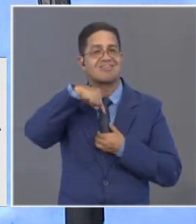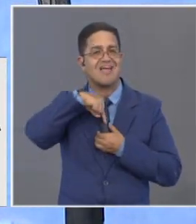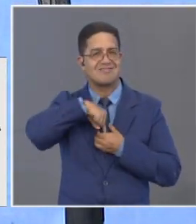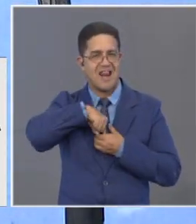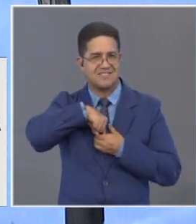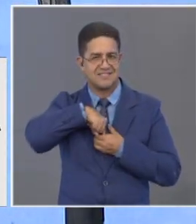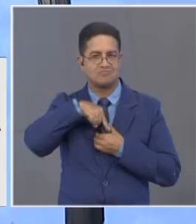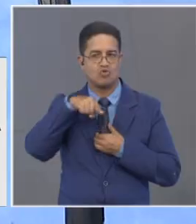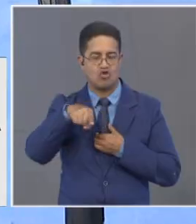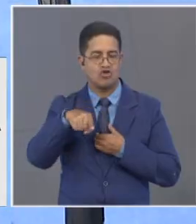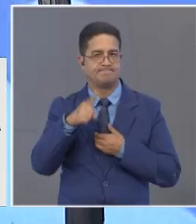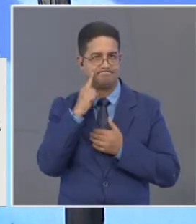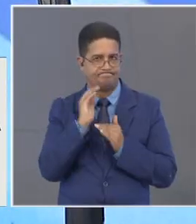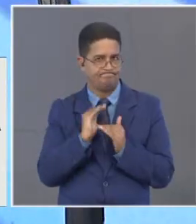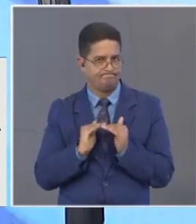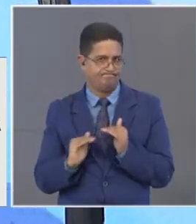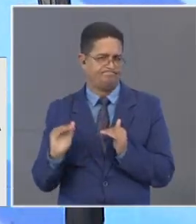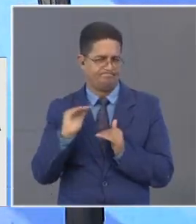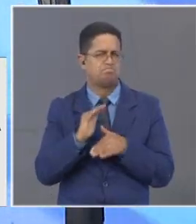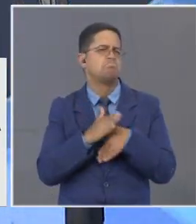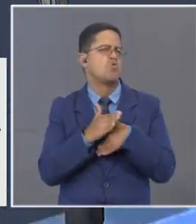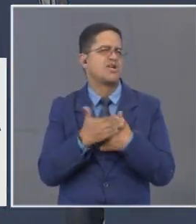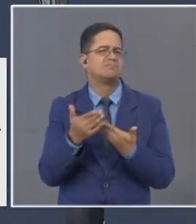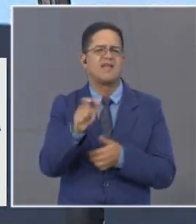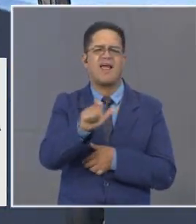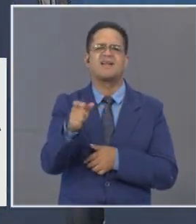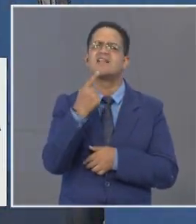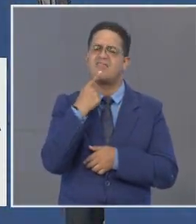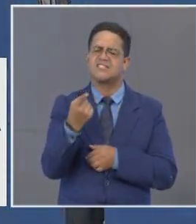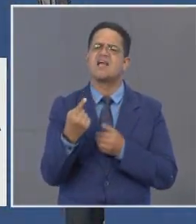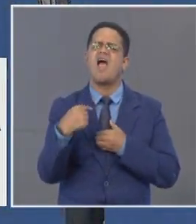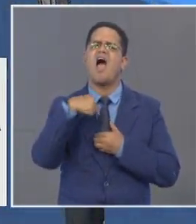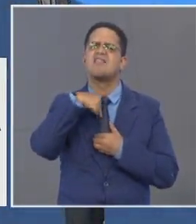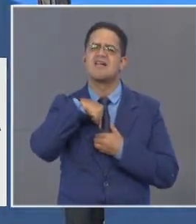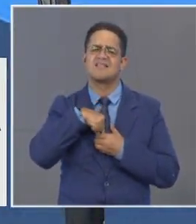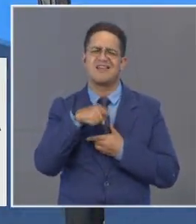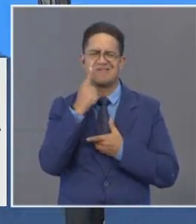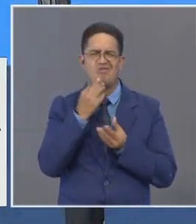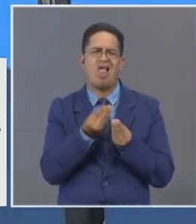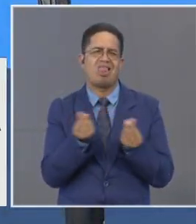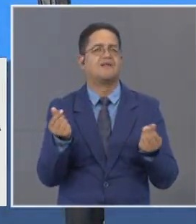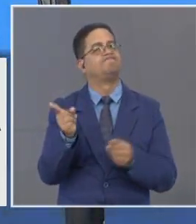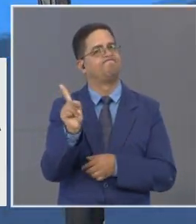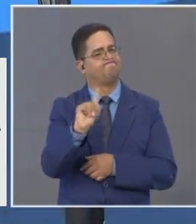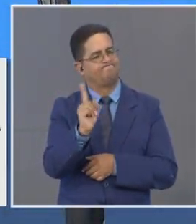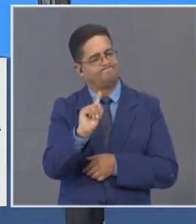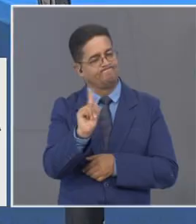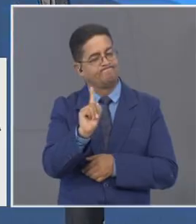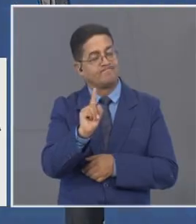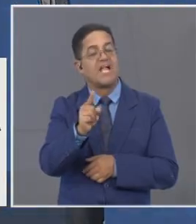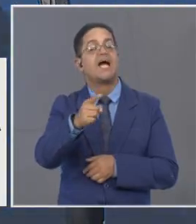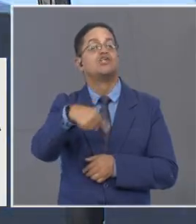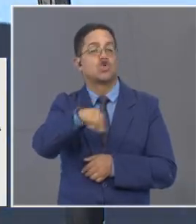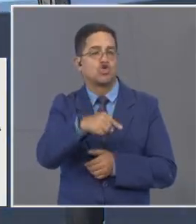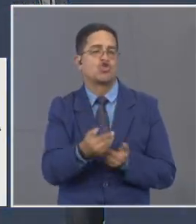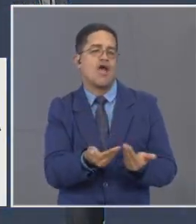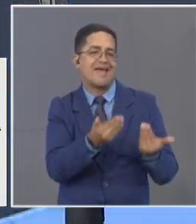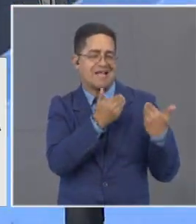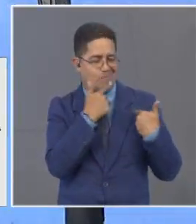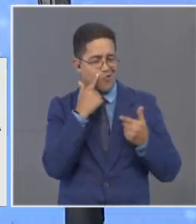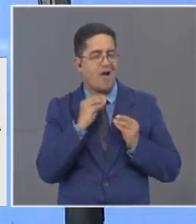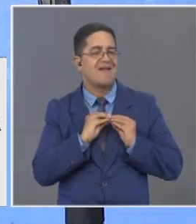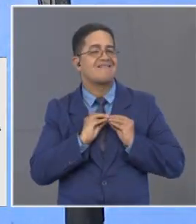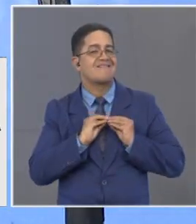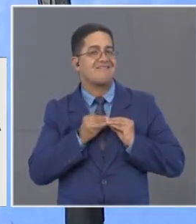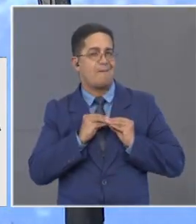con un nivel superior. Porque mucha gente dice, no, pero el cateterismo va a desaparecer. No, no va a desaparecer porque nosotros nos encargamos de reparar esas arterias